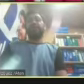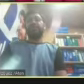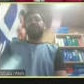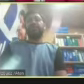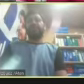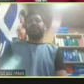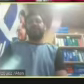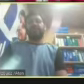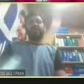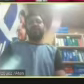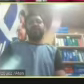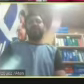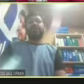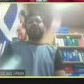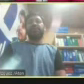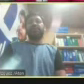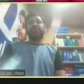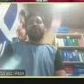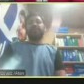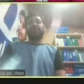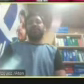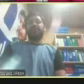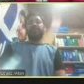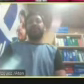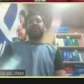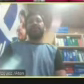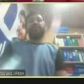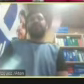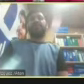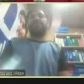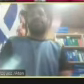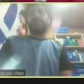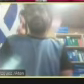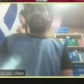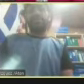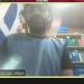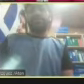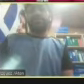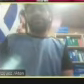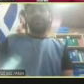agradecemos desde nuestro lugar de trabajadoras y trabajadores de la educación.